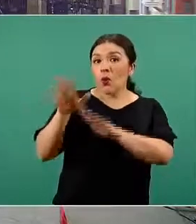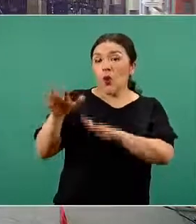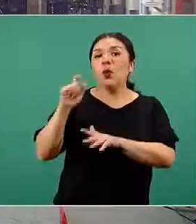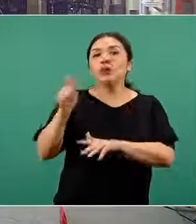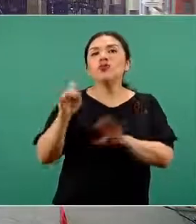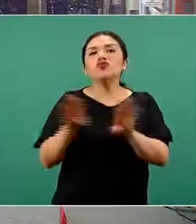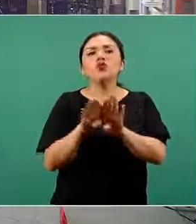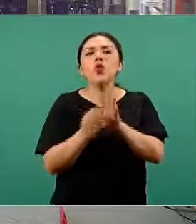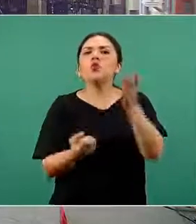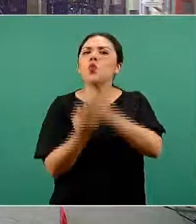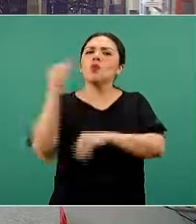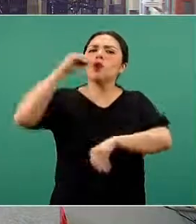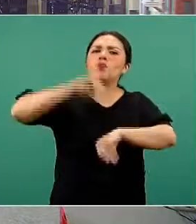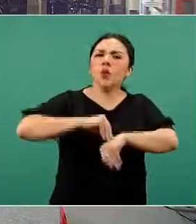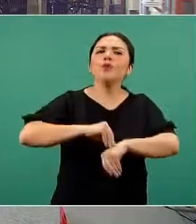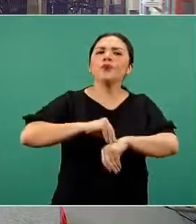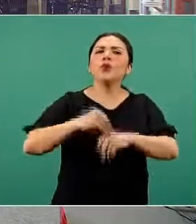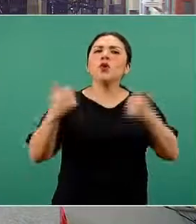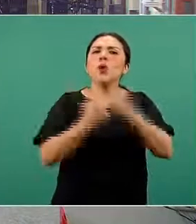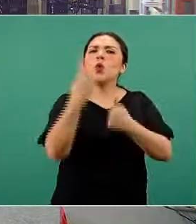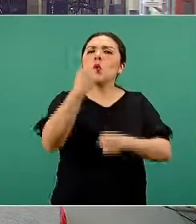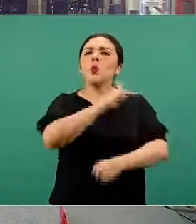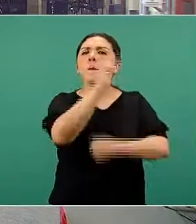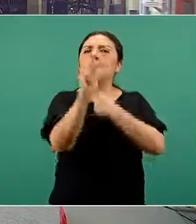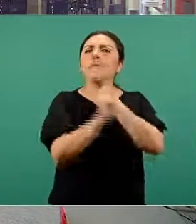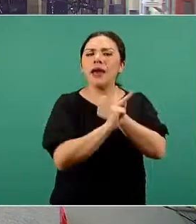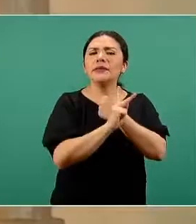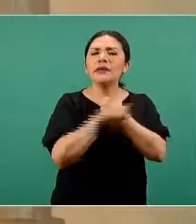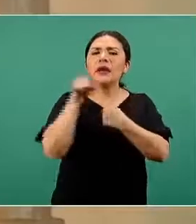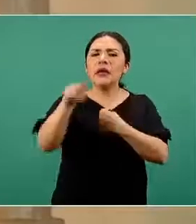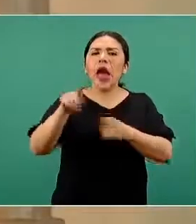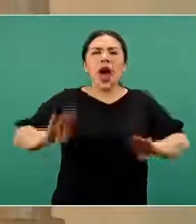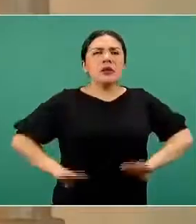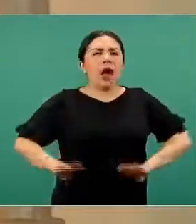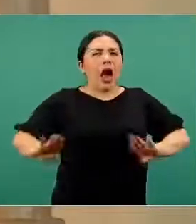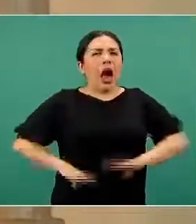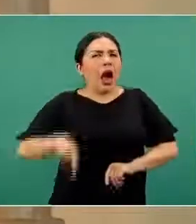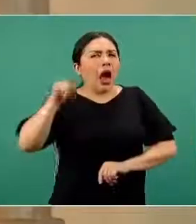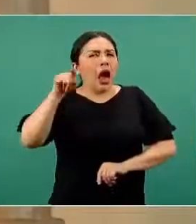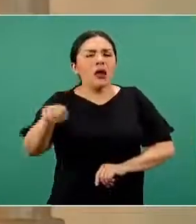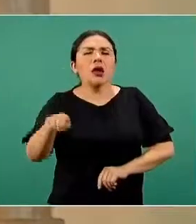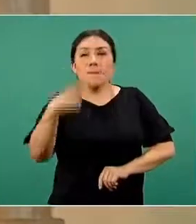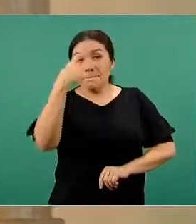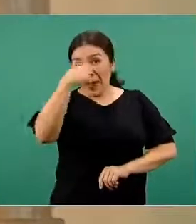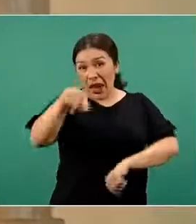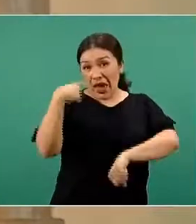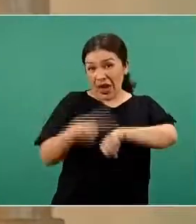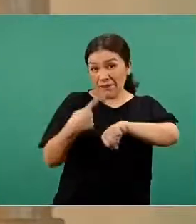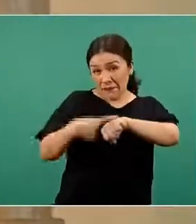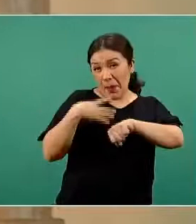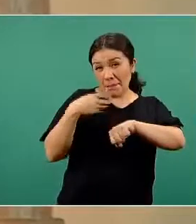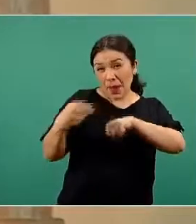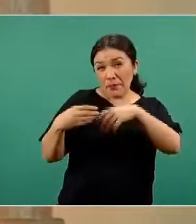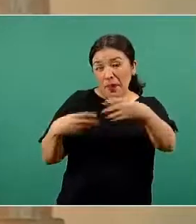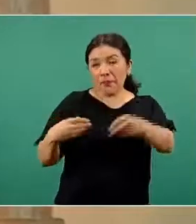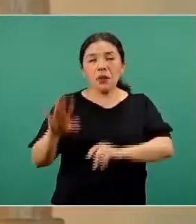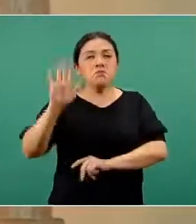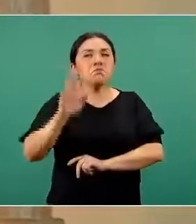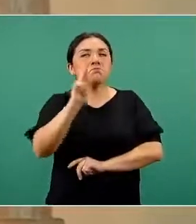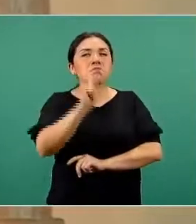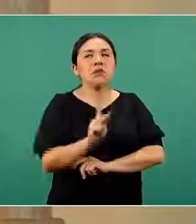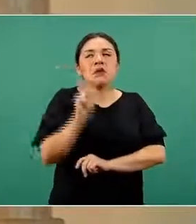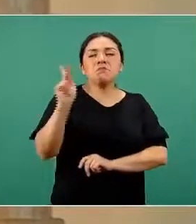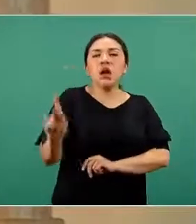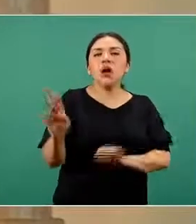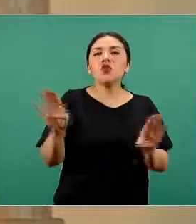la reciente incorporación de un país que tiene características epidemiológicas similares a